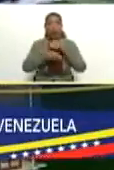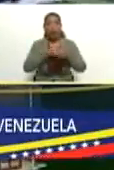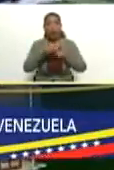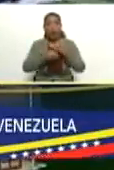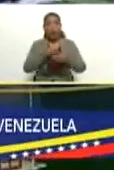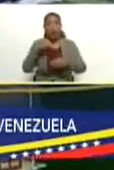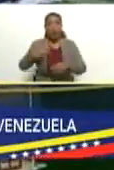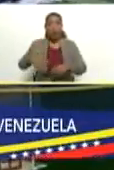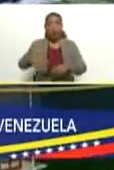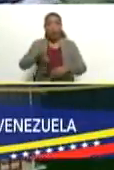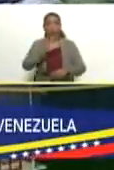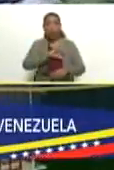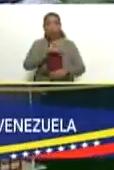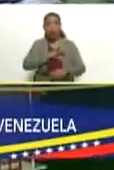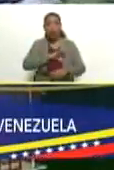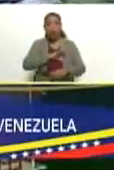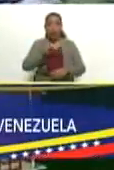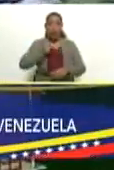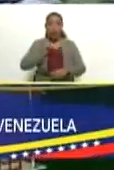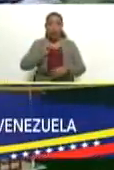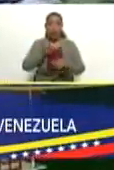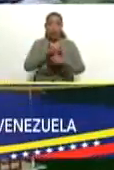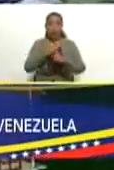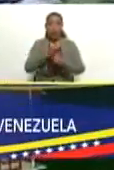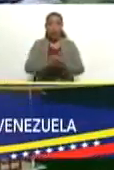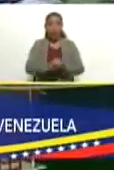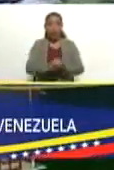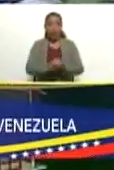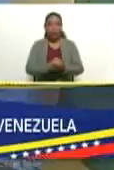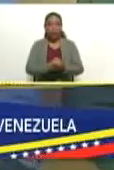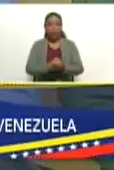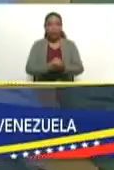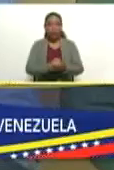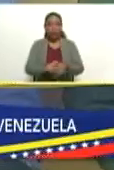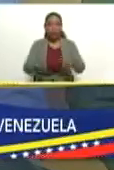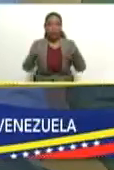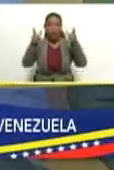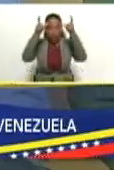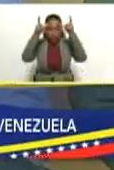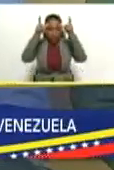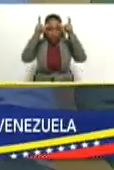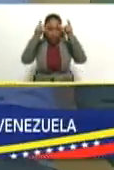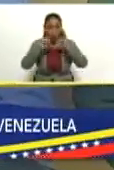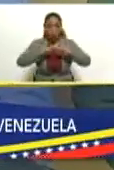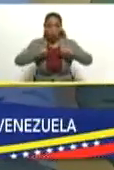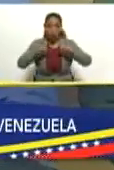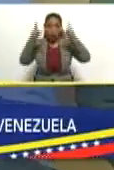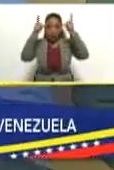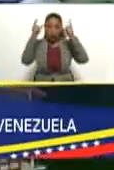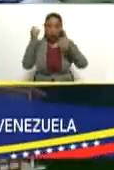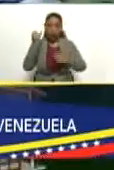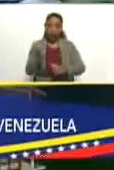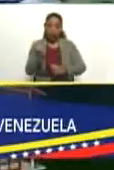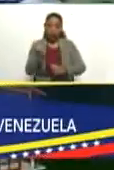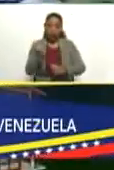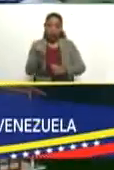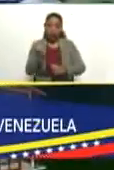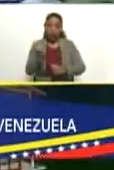los derechos sociales en cualquier circunstancia. Con vacas gordas, con vacas flacas, con